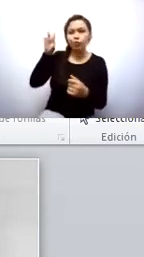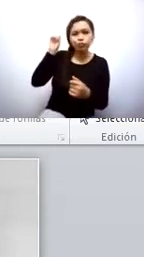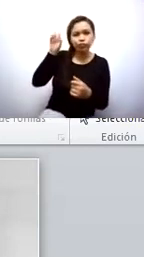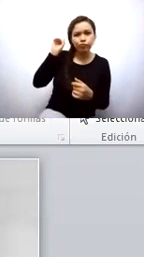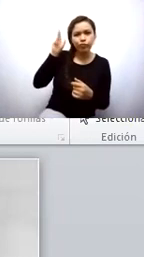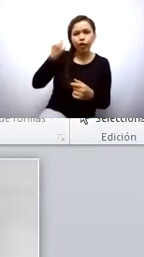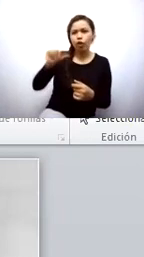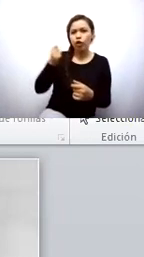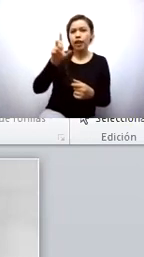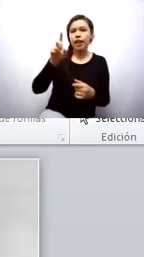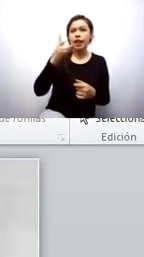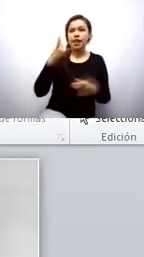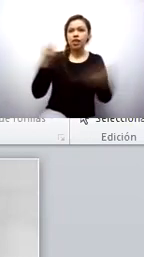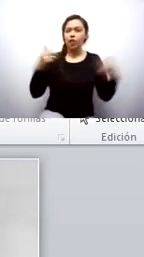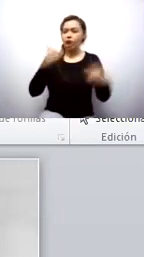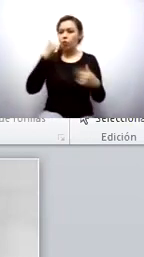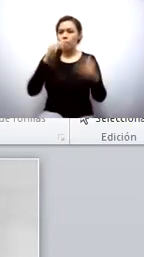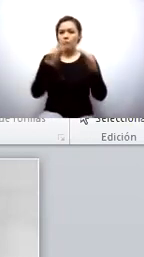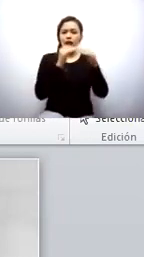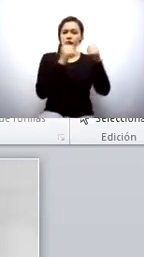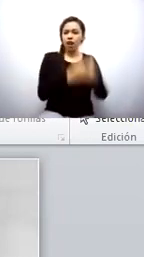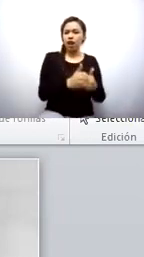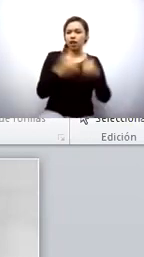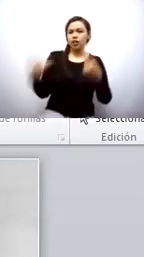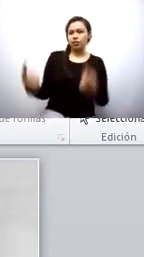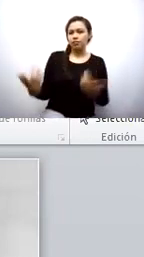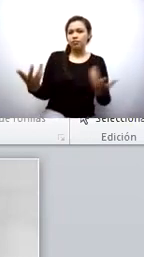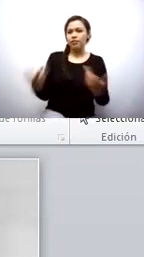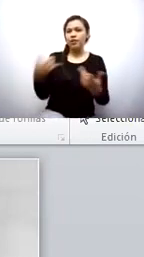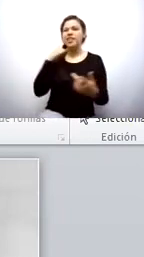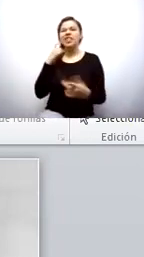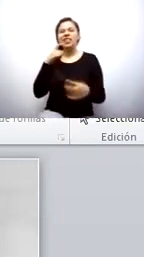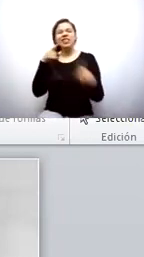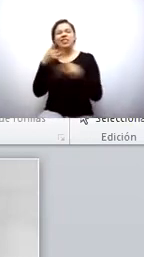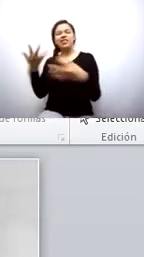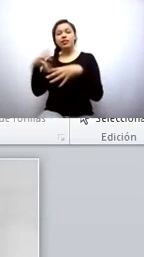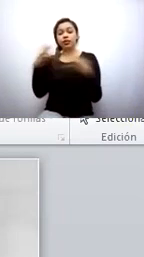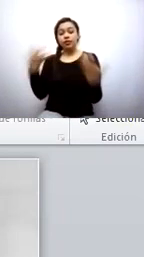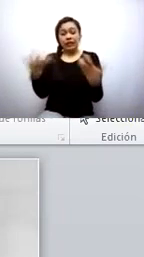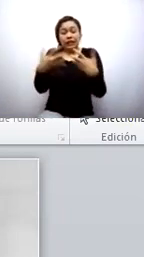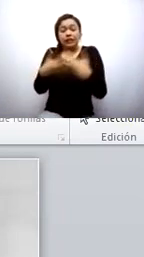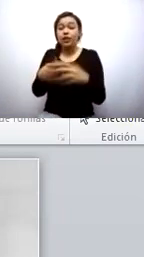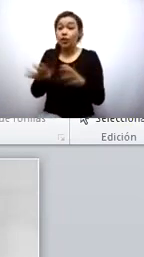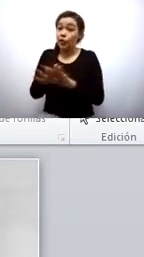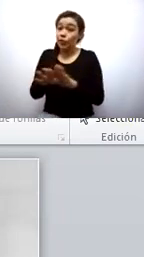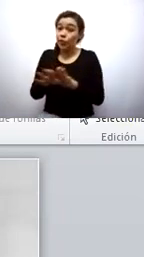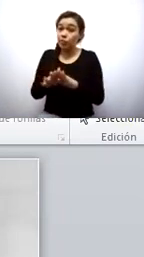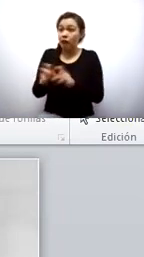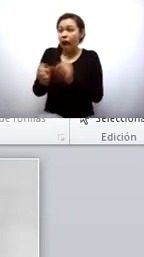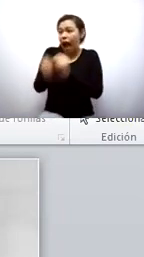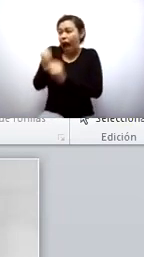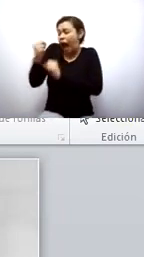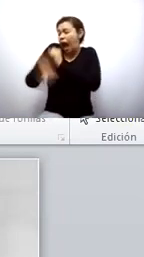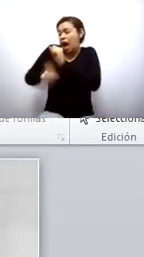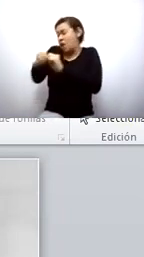restantes. Ese es uno de los grandes retos que vienen. ¿Cómo nos vamos a adaptar? ¿No? Veníamos de años, décadas